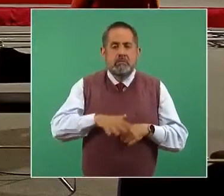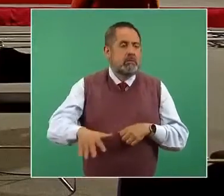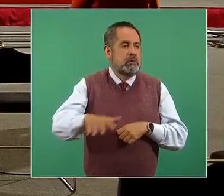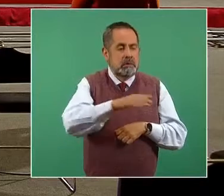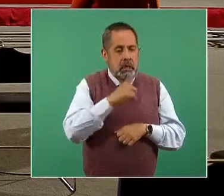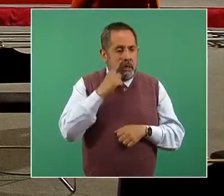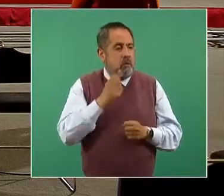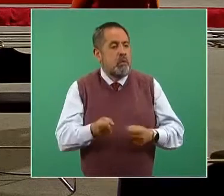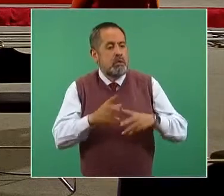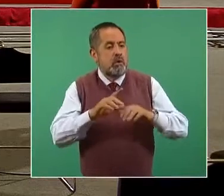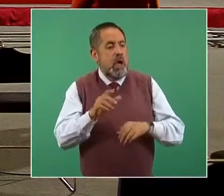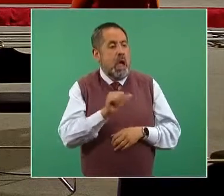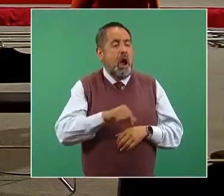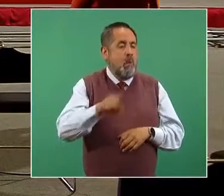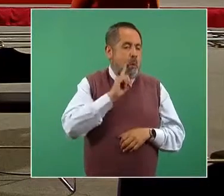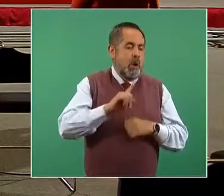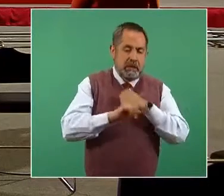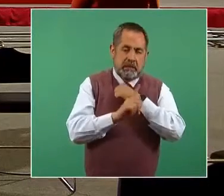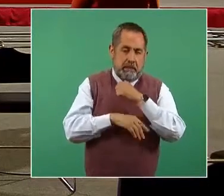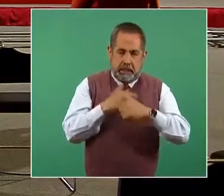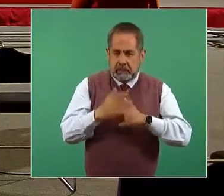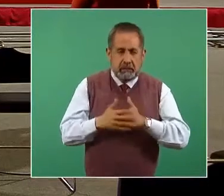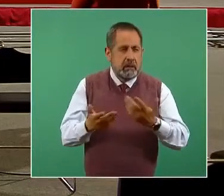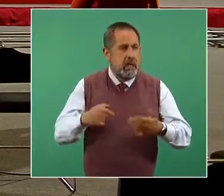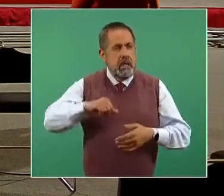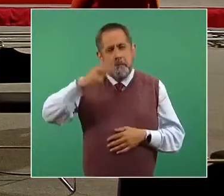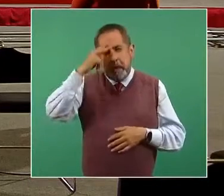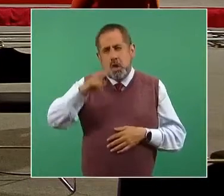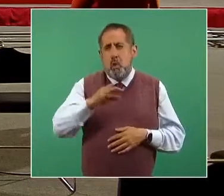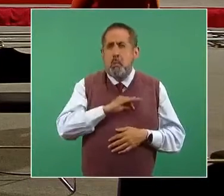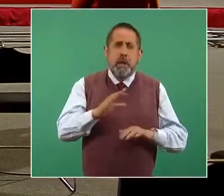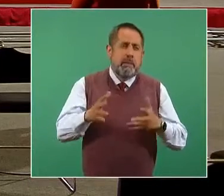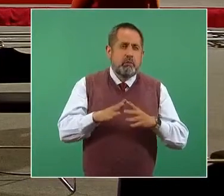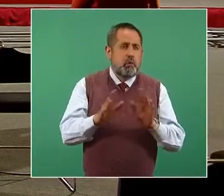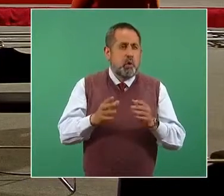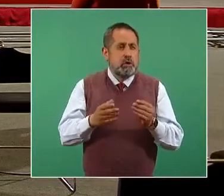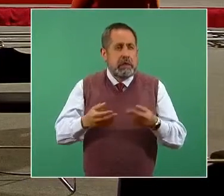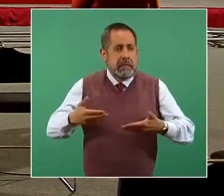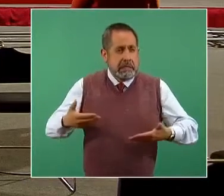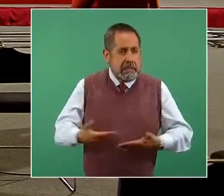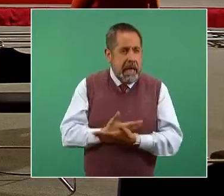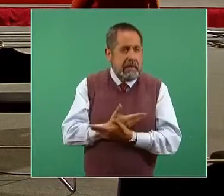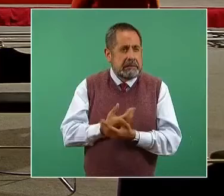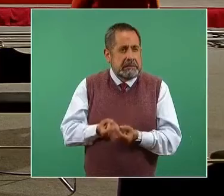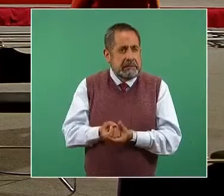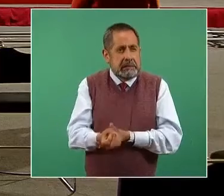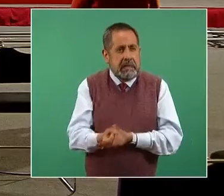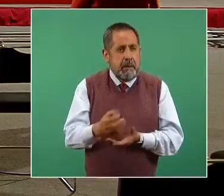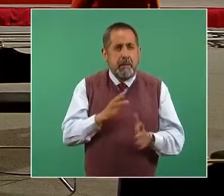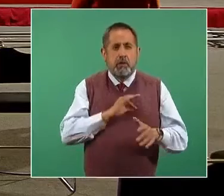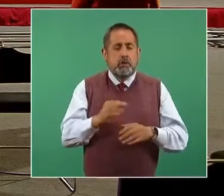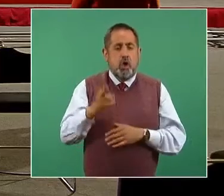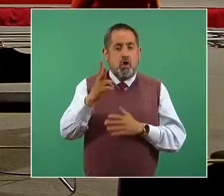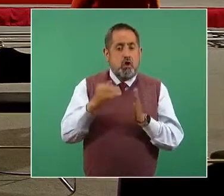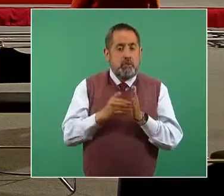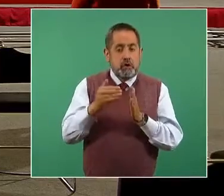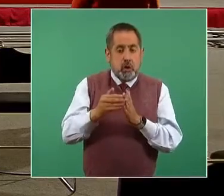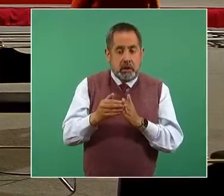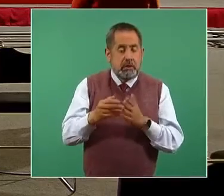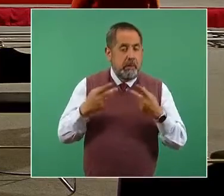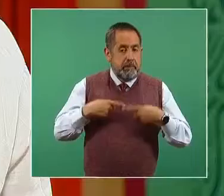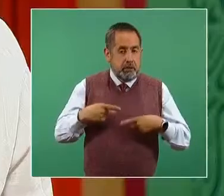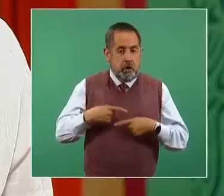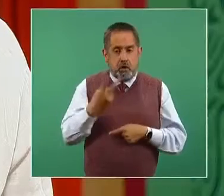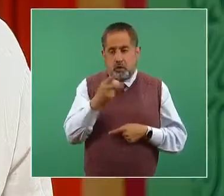sociedad, en el grupo de mujeres embarazadas. Anualmente en México nacen un poco más de 2 millones de